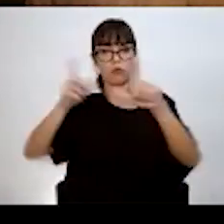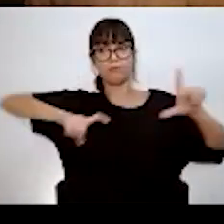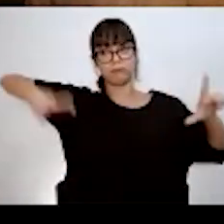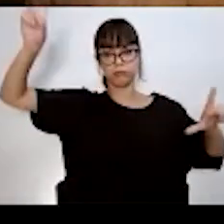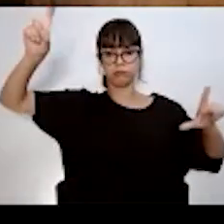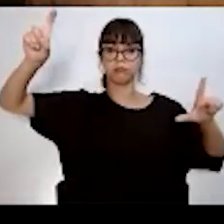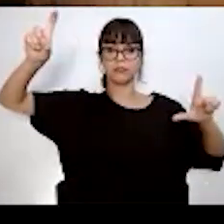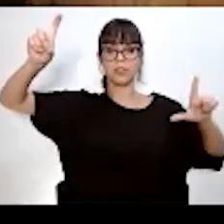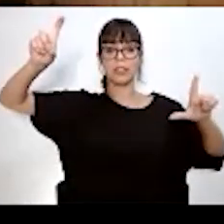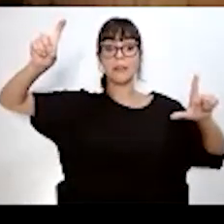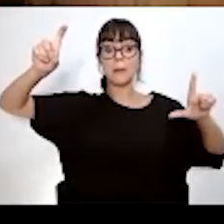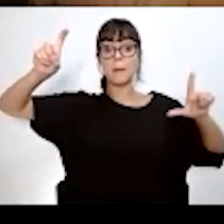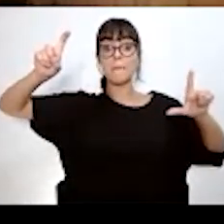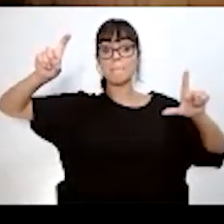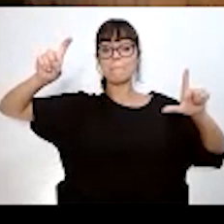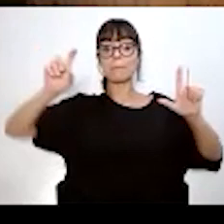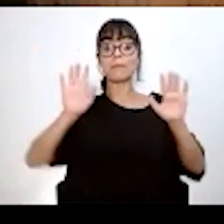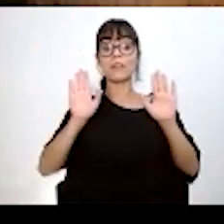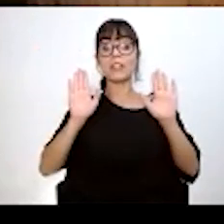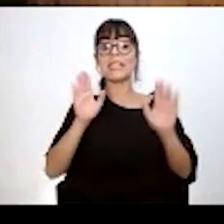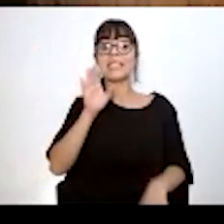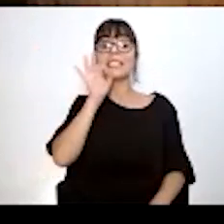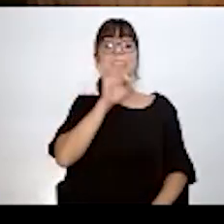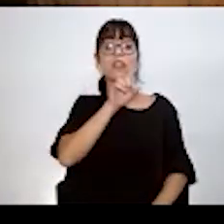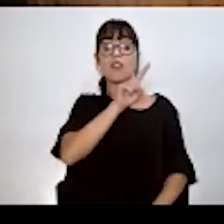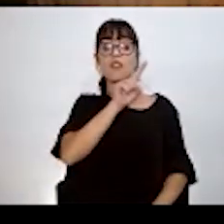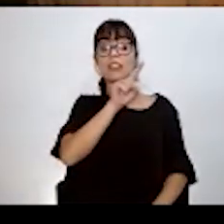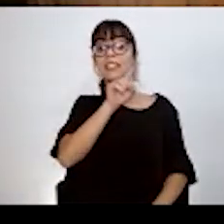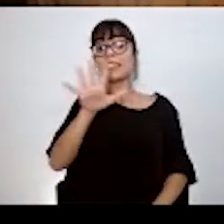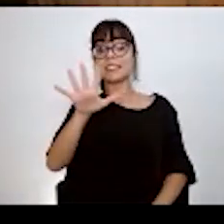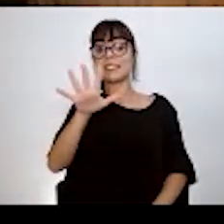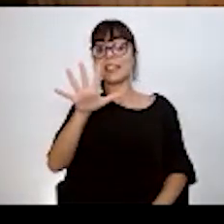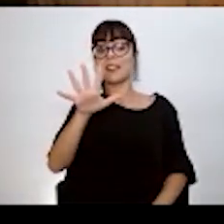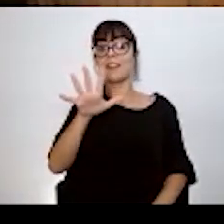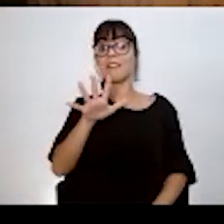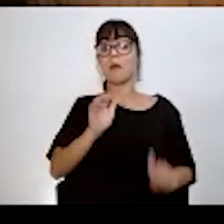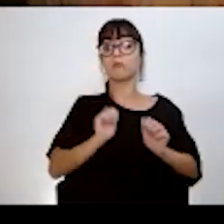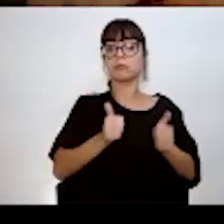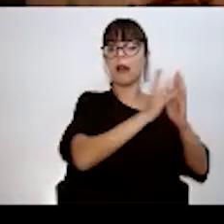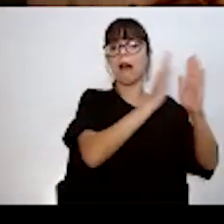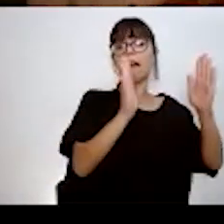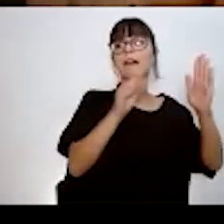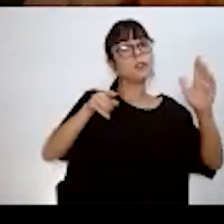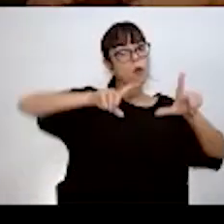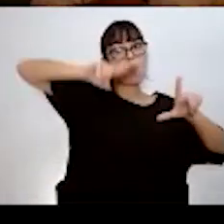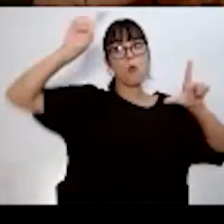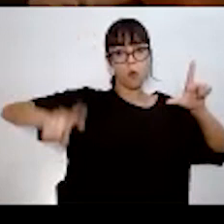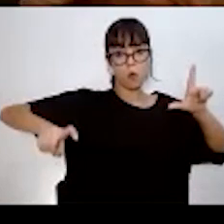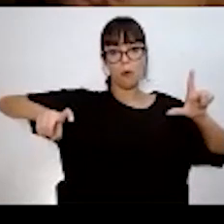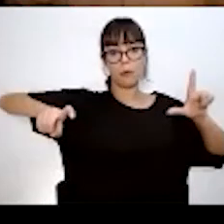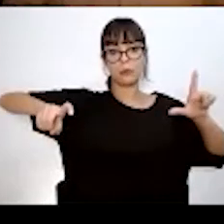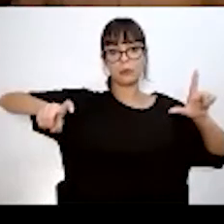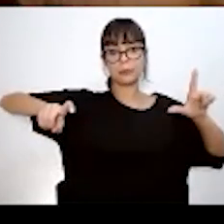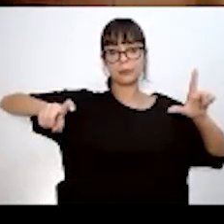partir de la primera mitad del siglo XV, bajar de forma también muy, muy acusada. Nos encontramos, por lo tanto, que el modelo